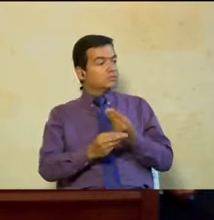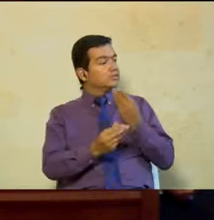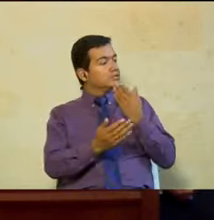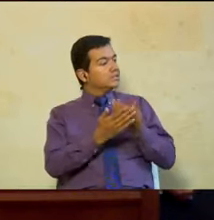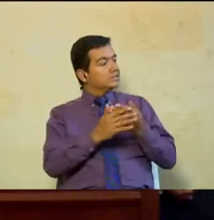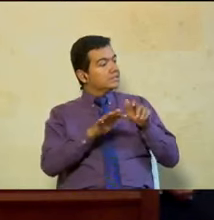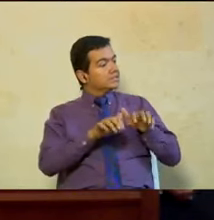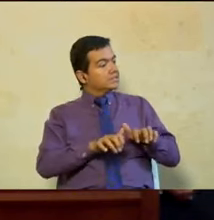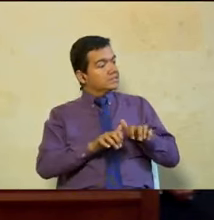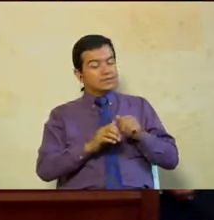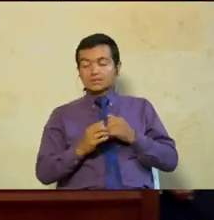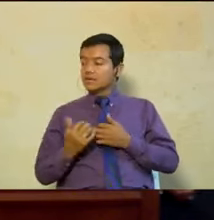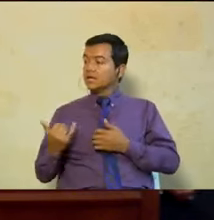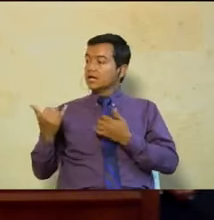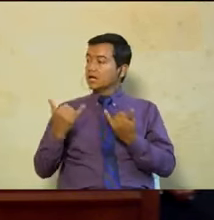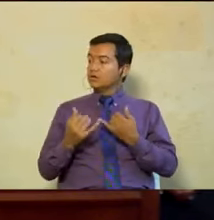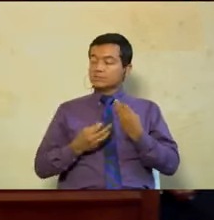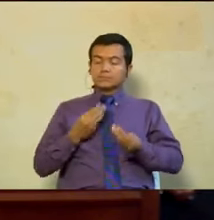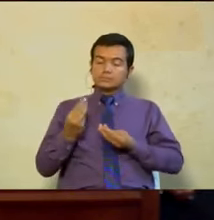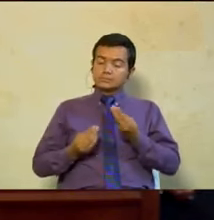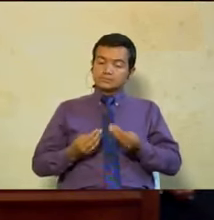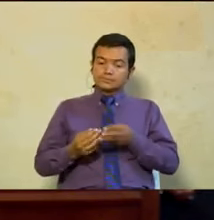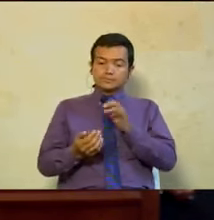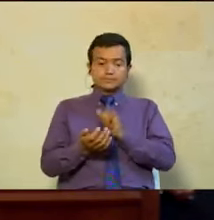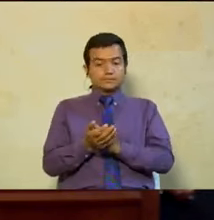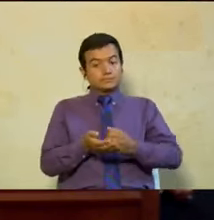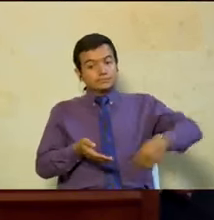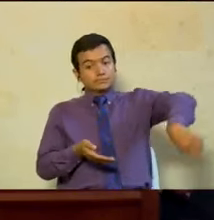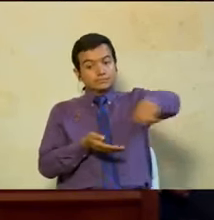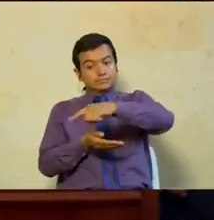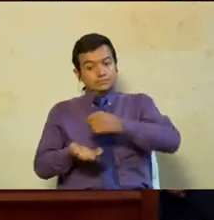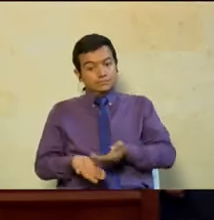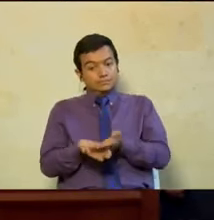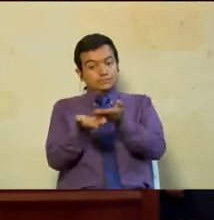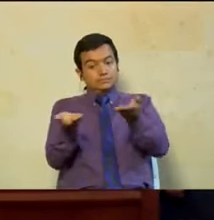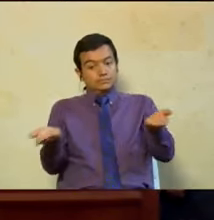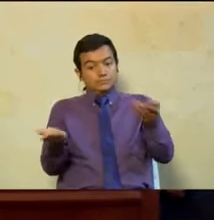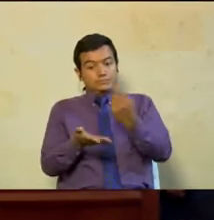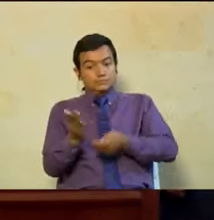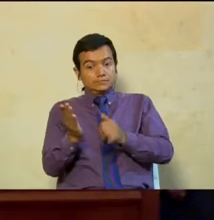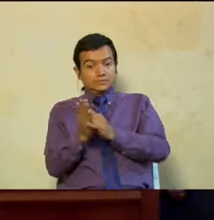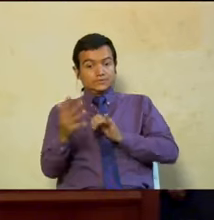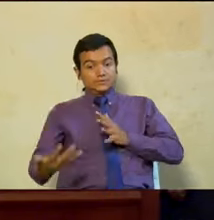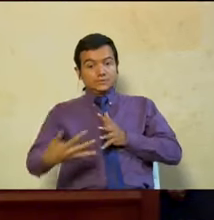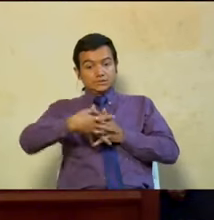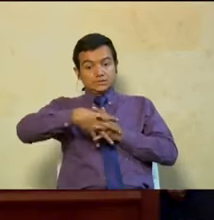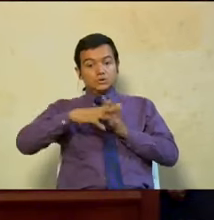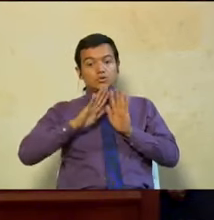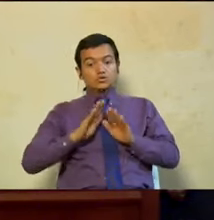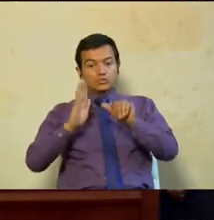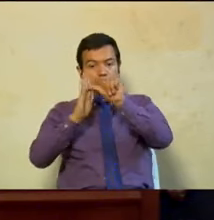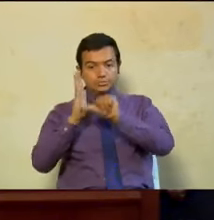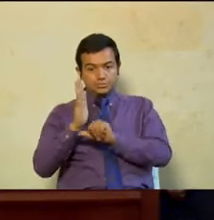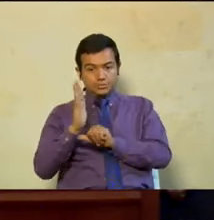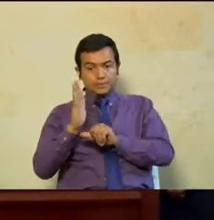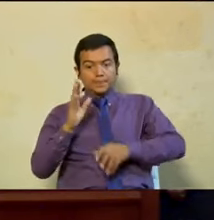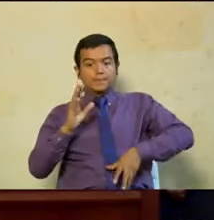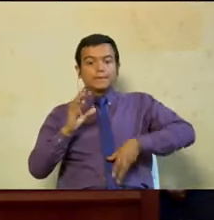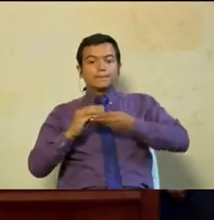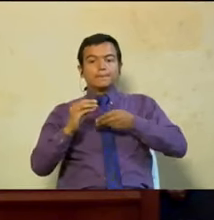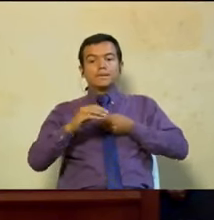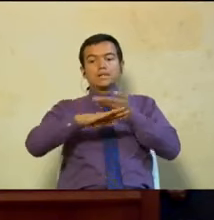secretario Entonces vamos a colocar a consideración el articulado con las proposiciones